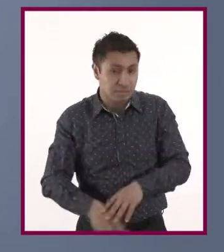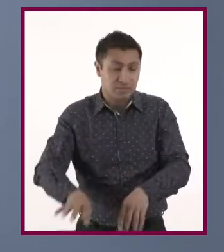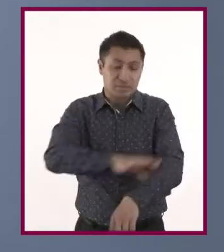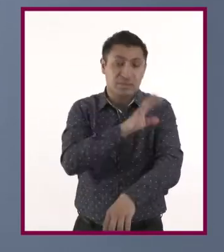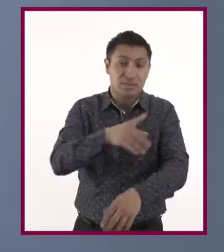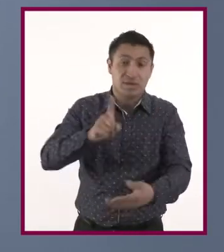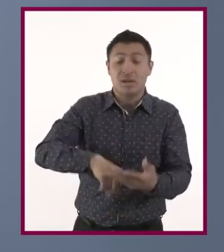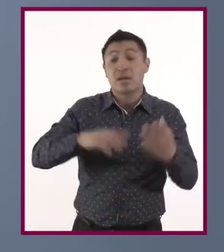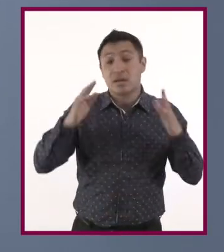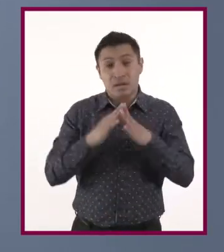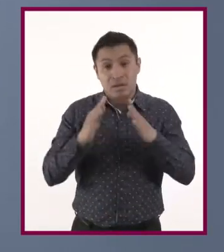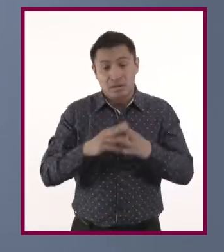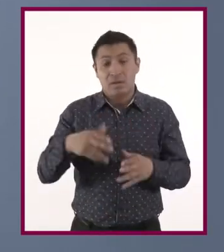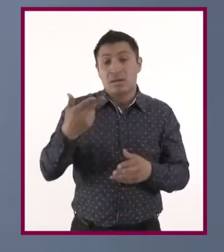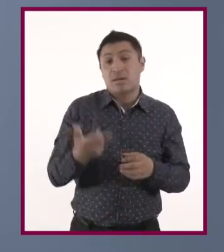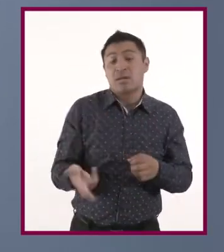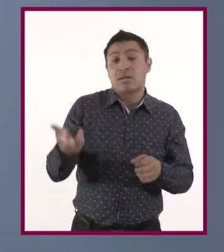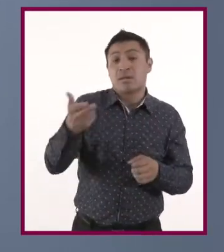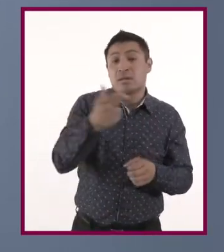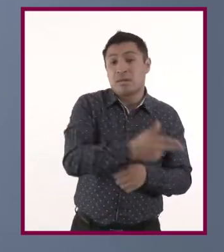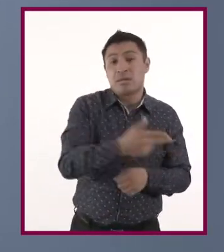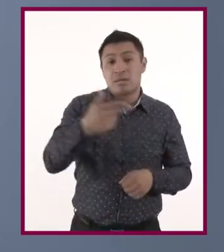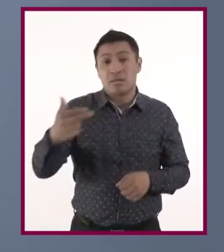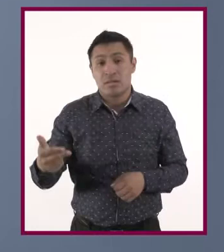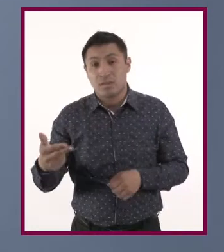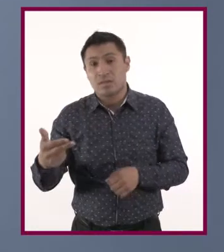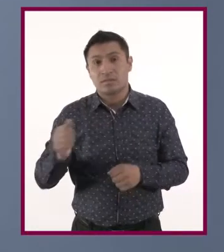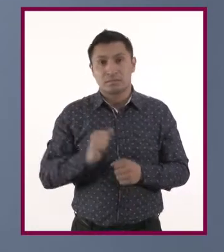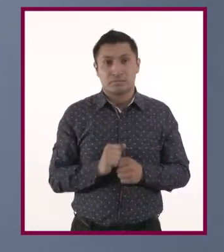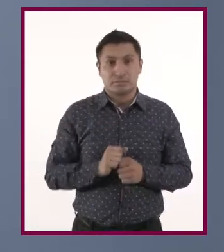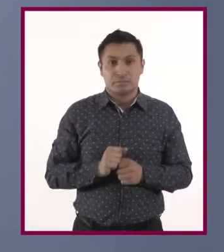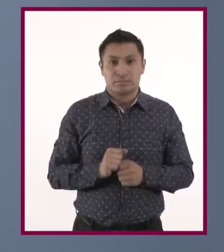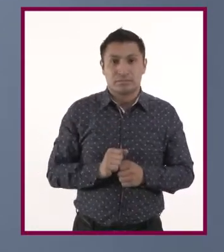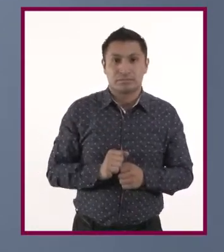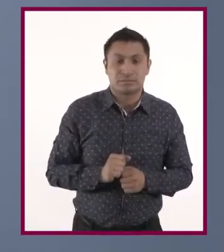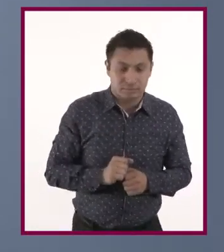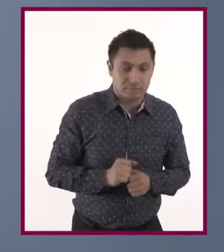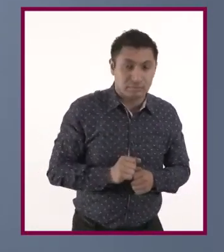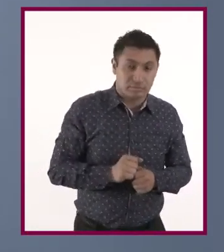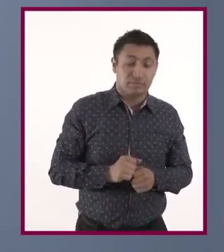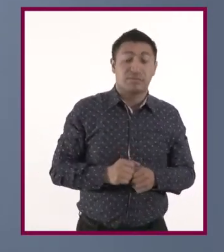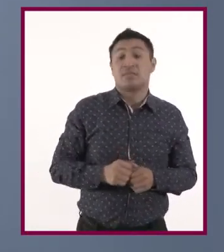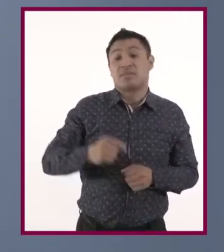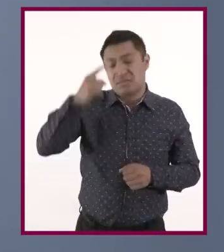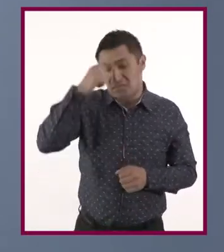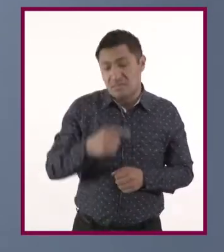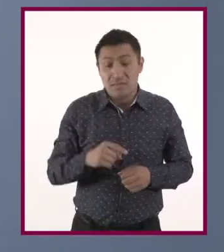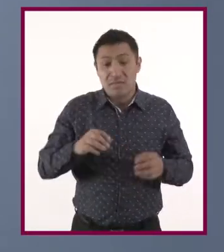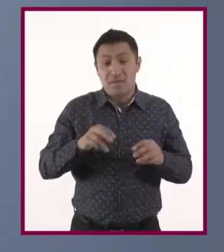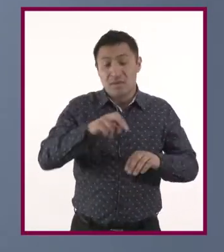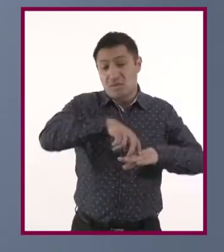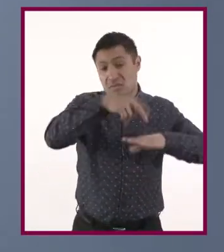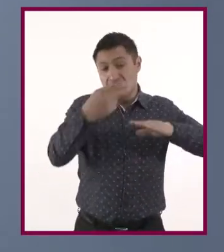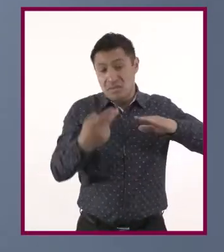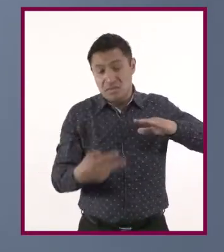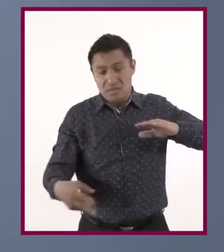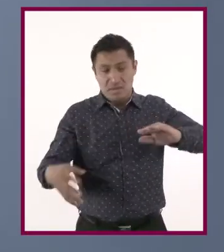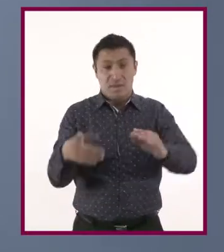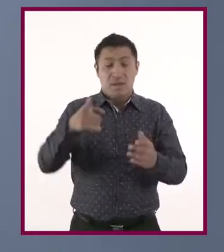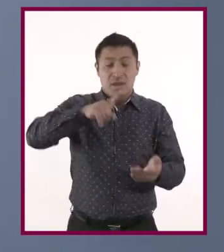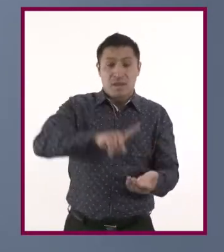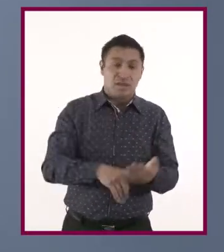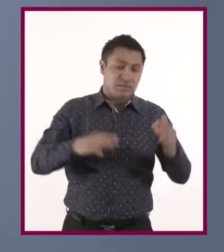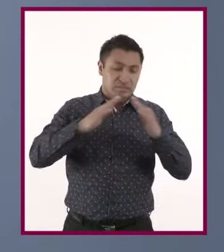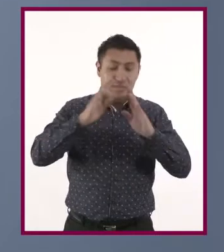viviendas completas, hoteles y empresas. Climatización de albercas para acondicionar la temperatura de albercas